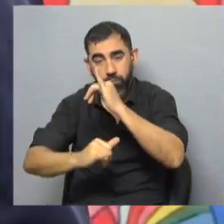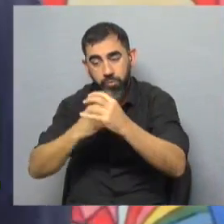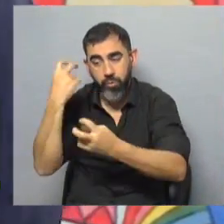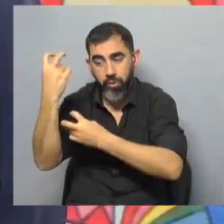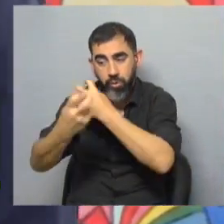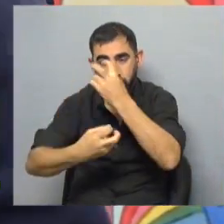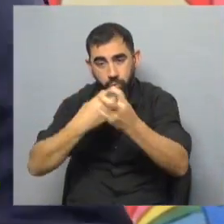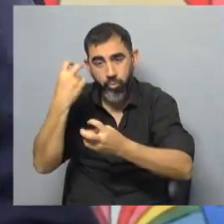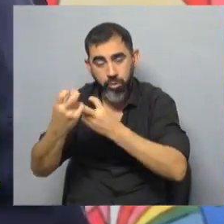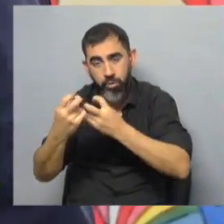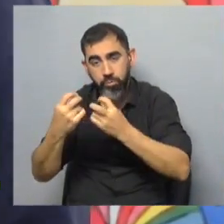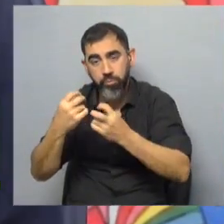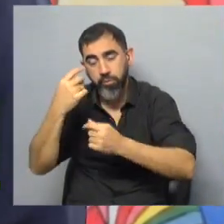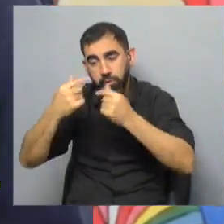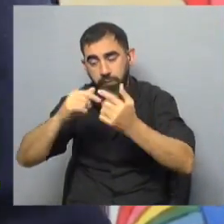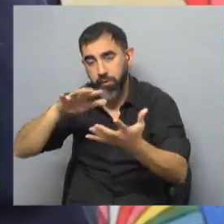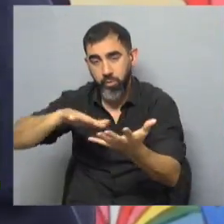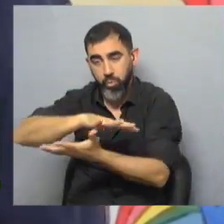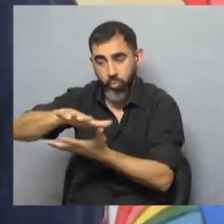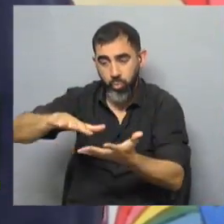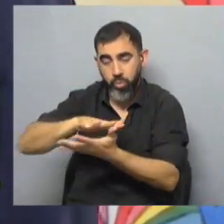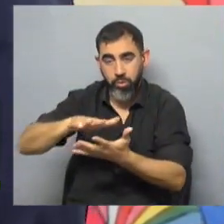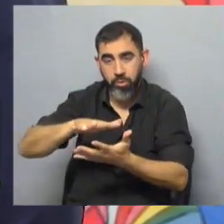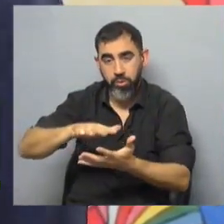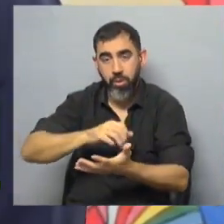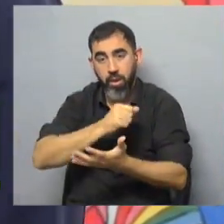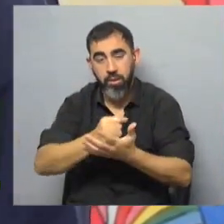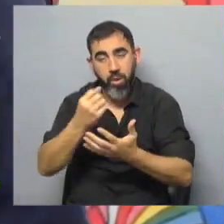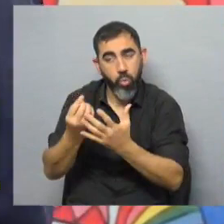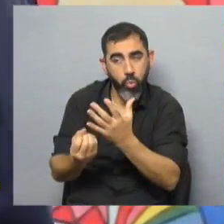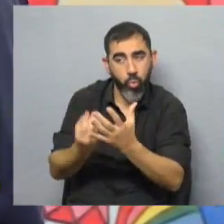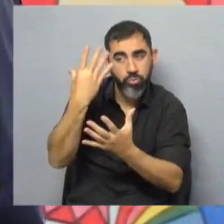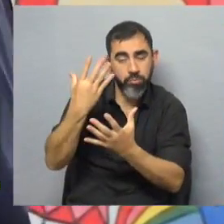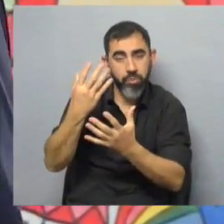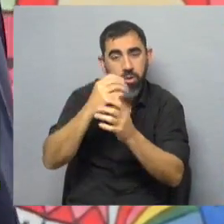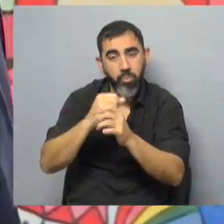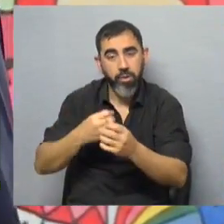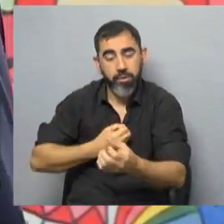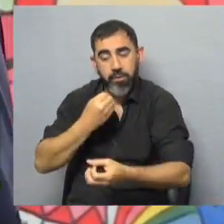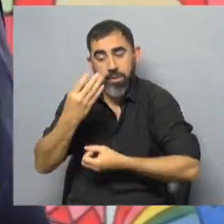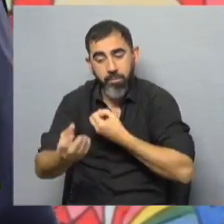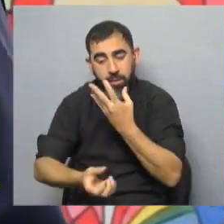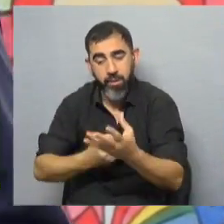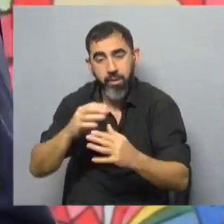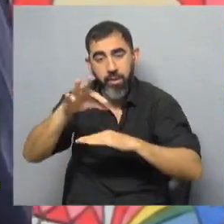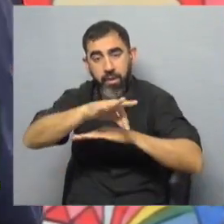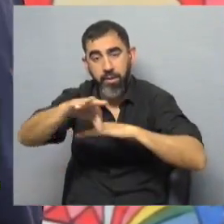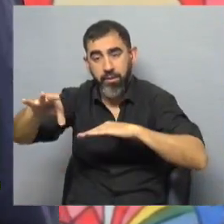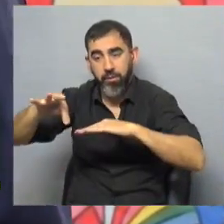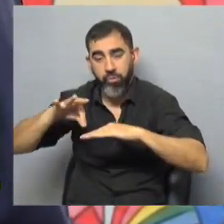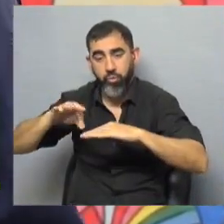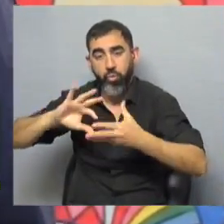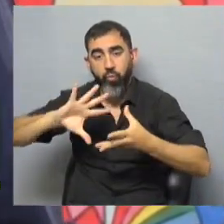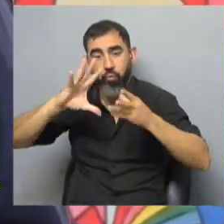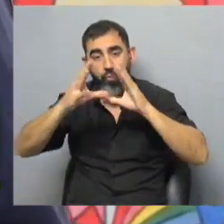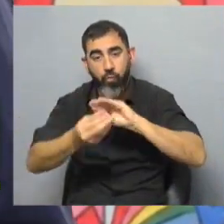que vamos encontrando y recapitulando de otros sectores para poder llegar a como un concepto que se pueda transmitir desde la parte del lado arquitectónico, pero a su vez